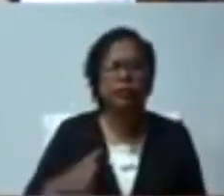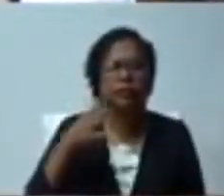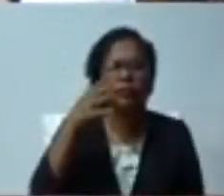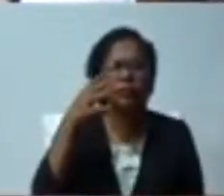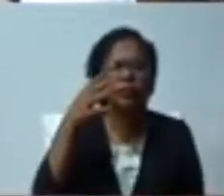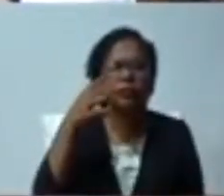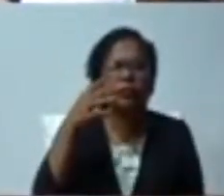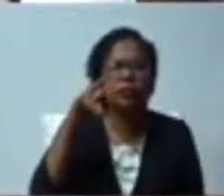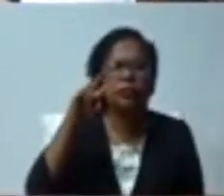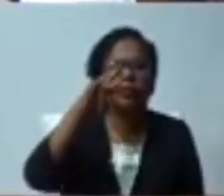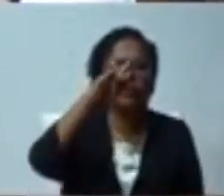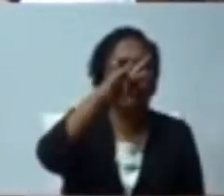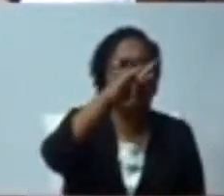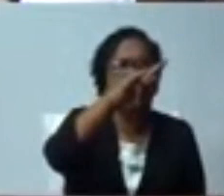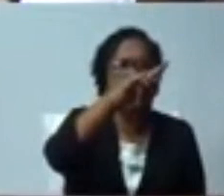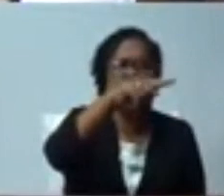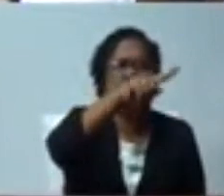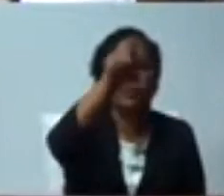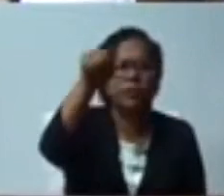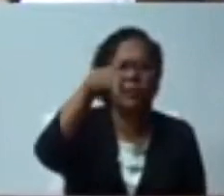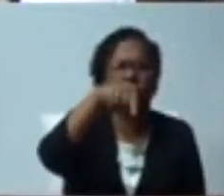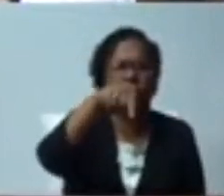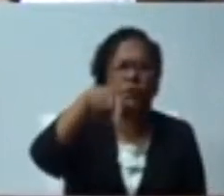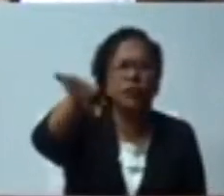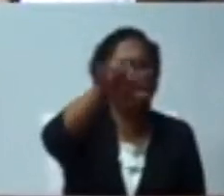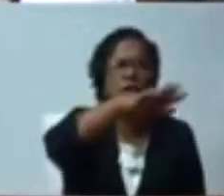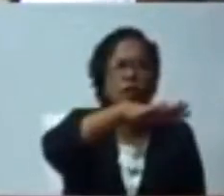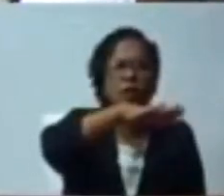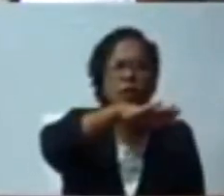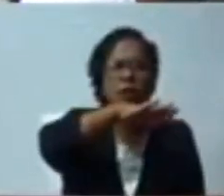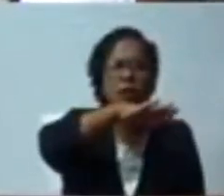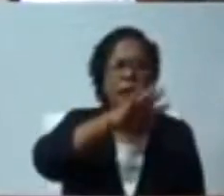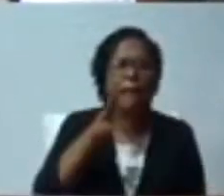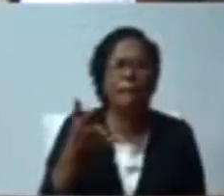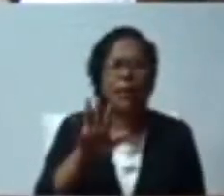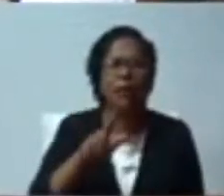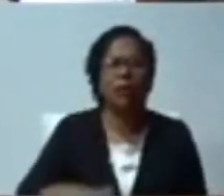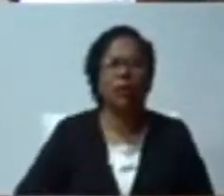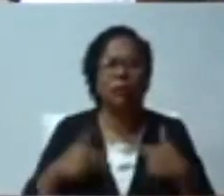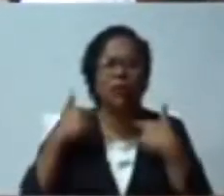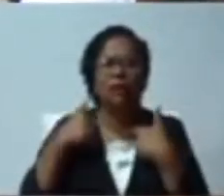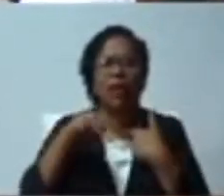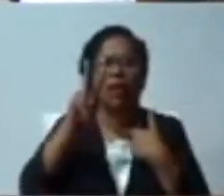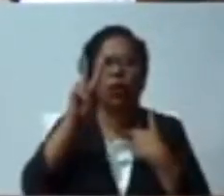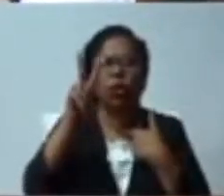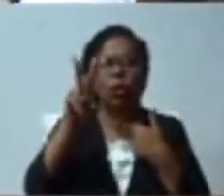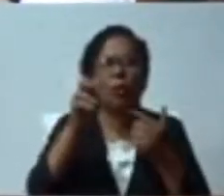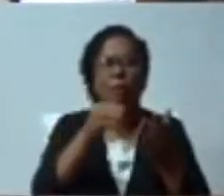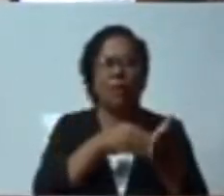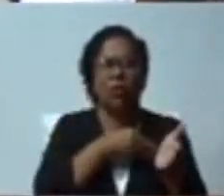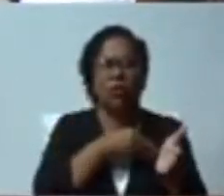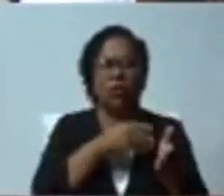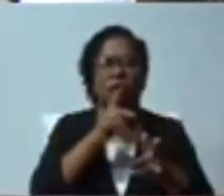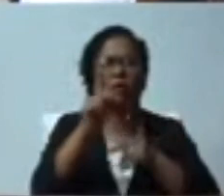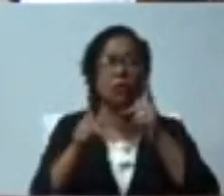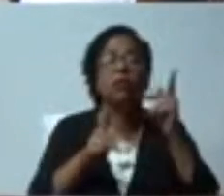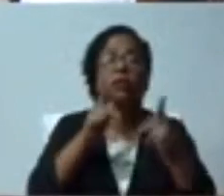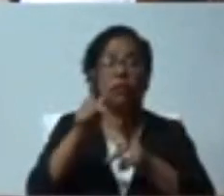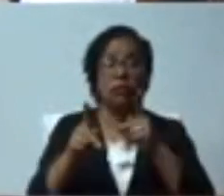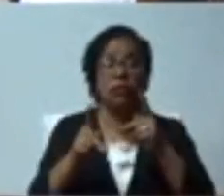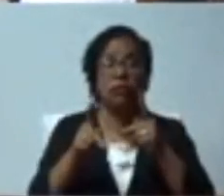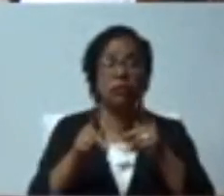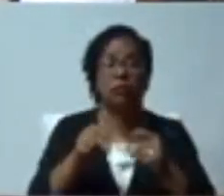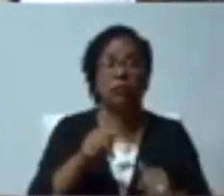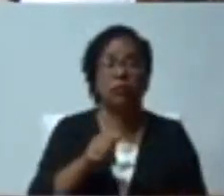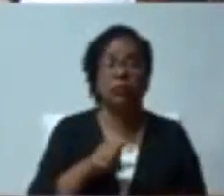sobrepasa los 2 millones, ¿verdad?, de personas. A diario en los